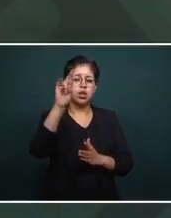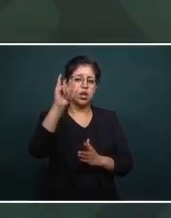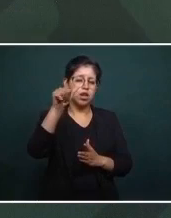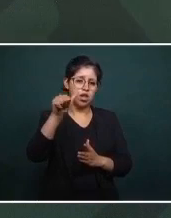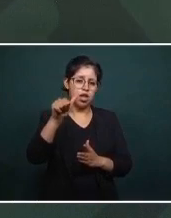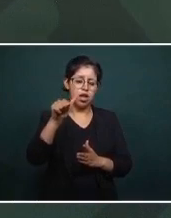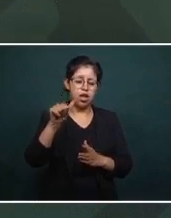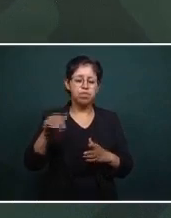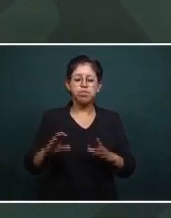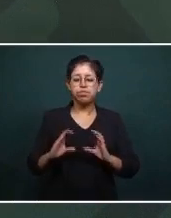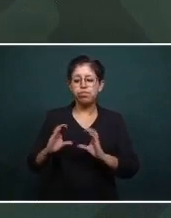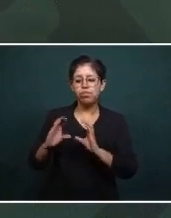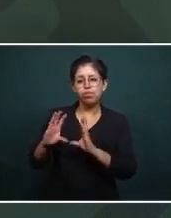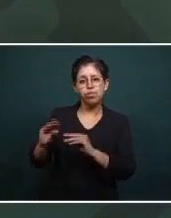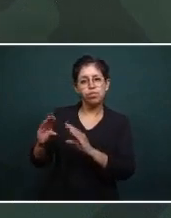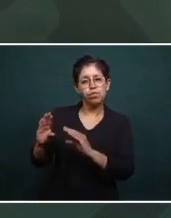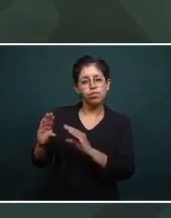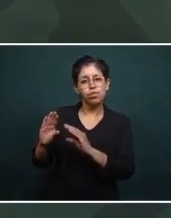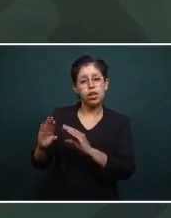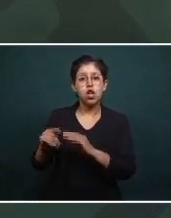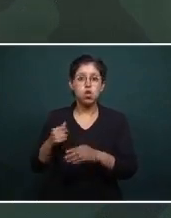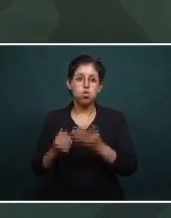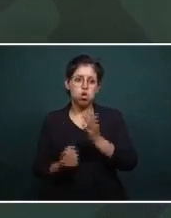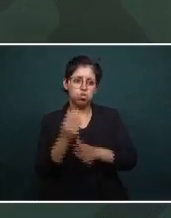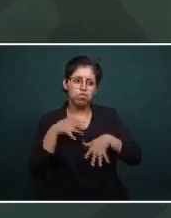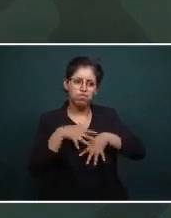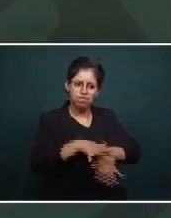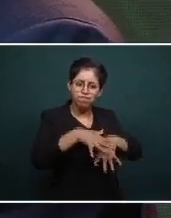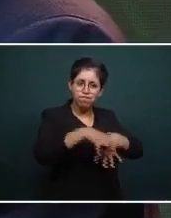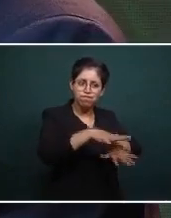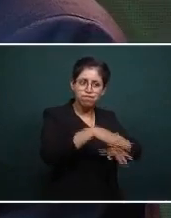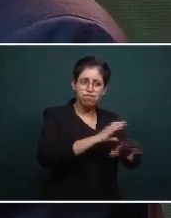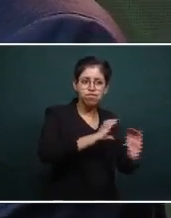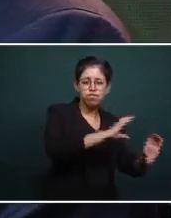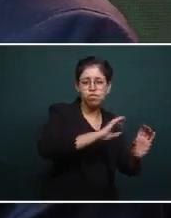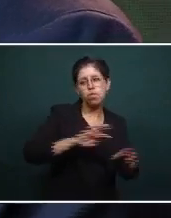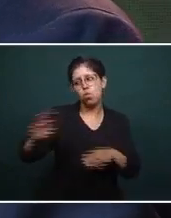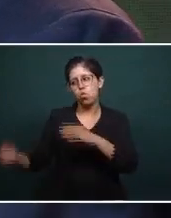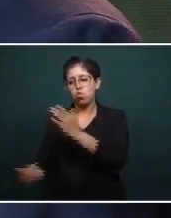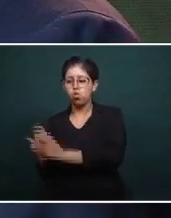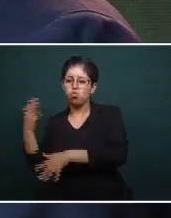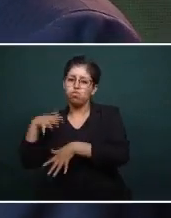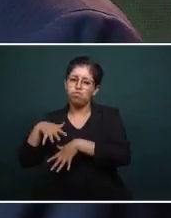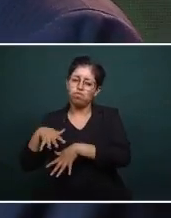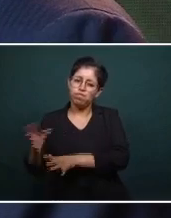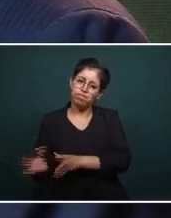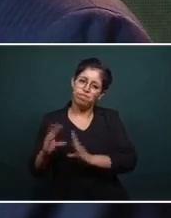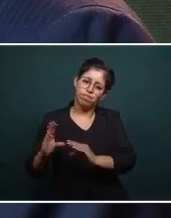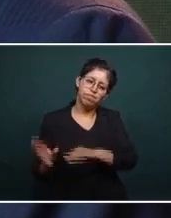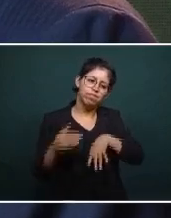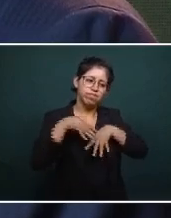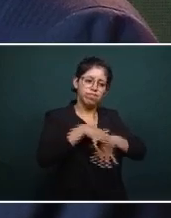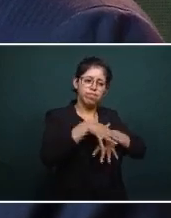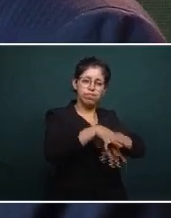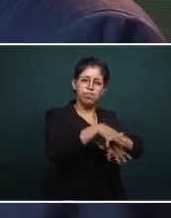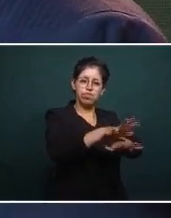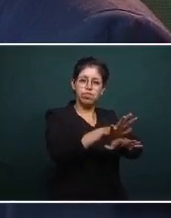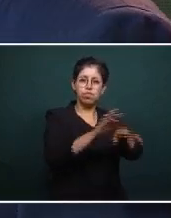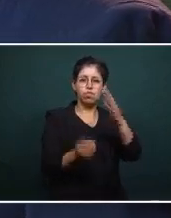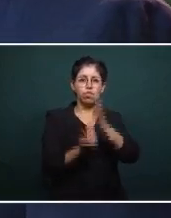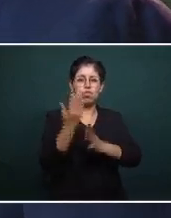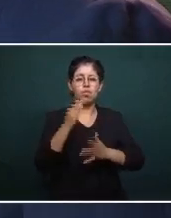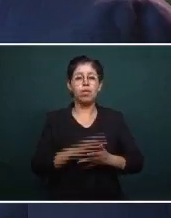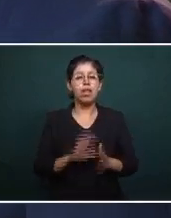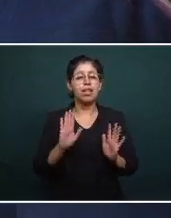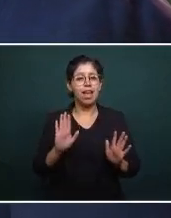elementos, constantemente salen grupos y entran otros para tener todos los elementos. Entonces,